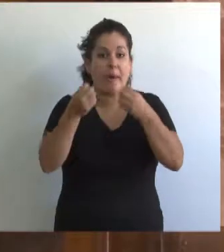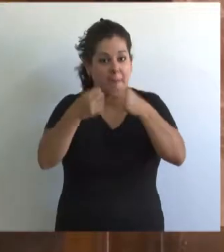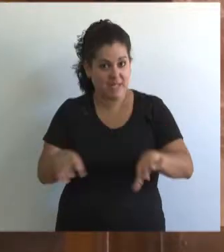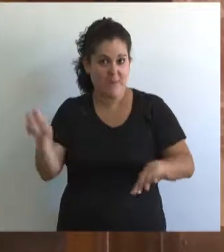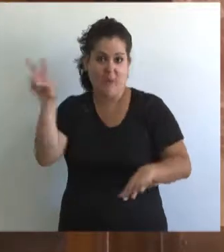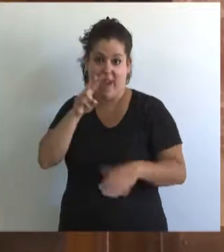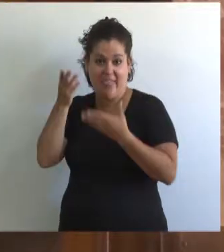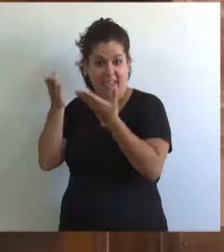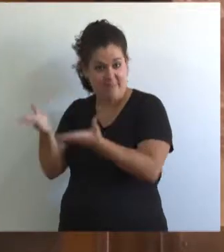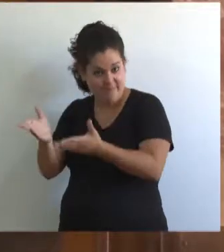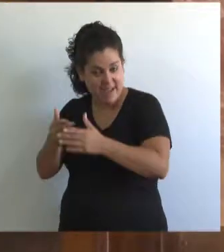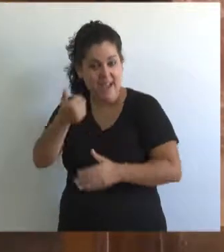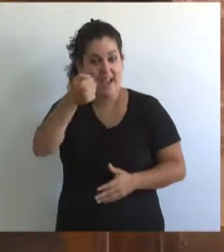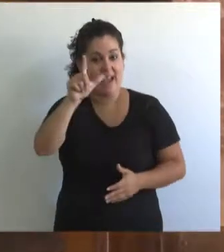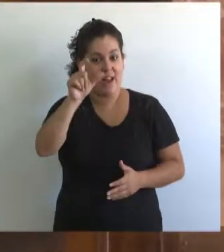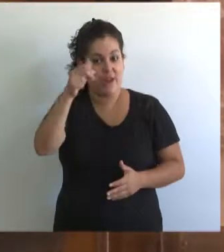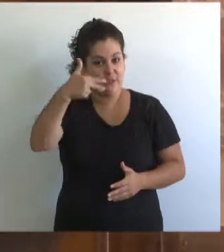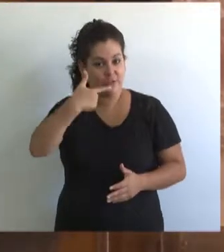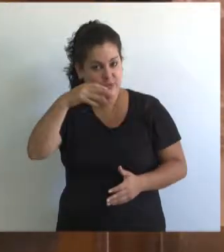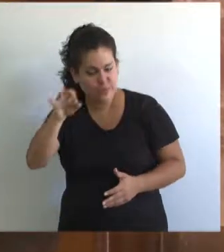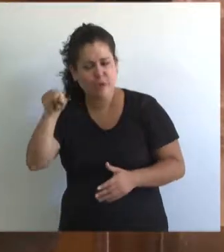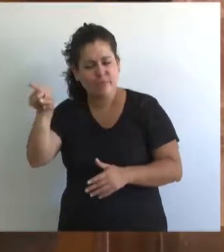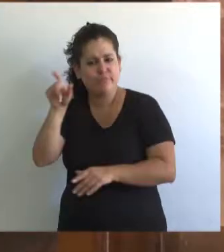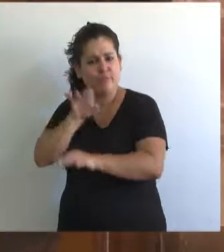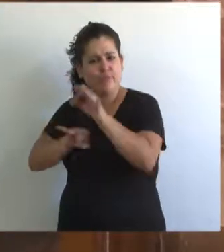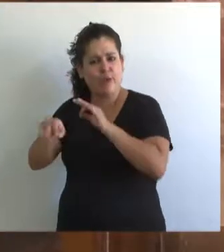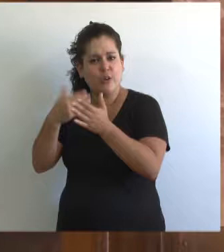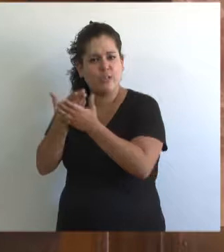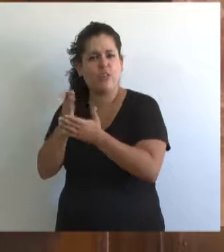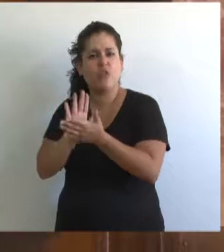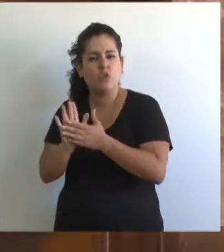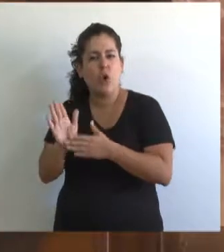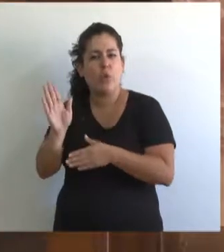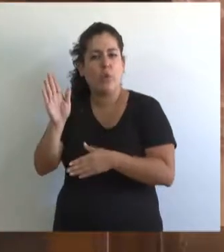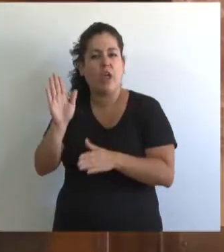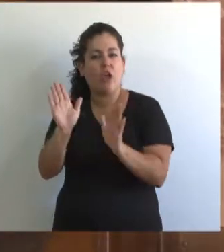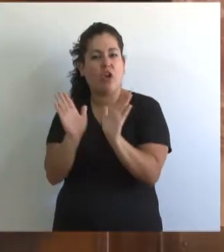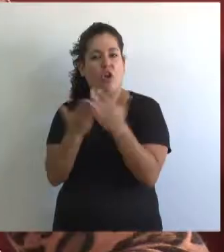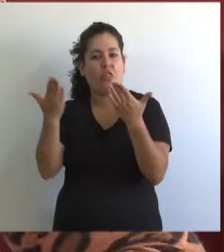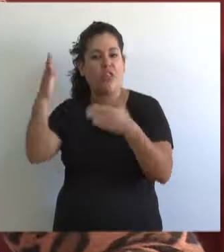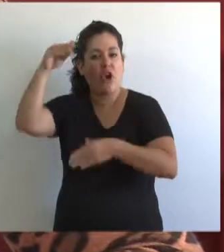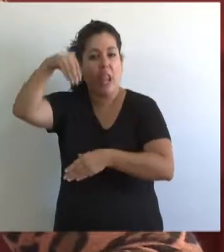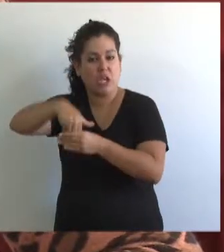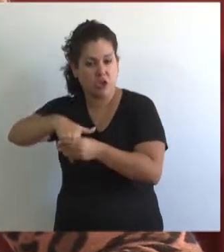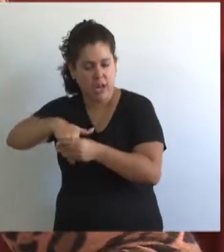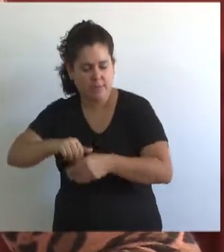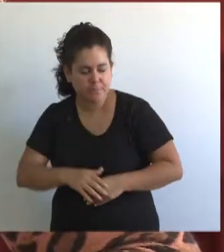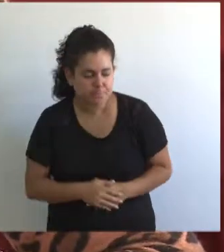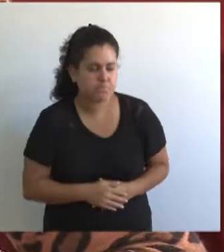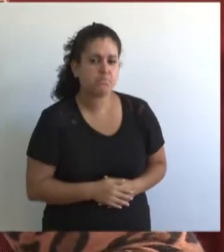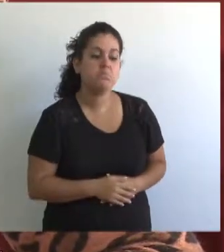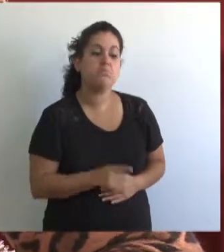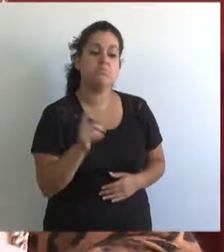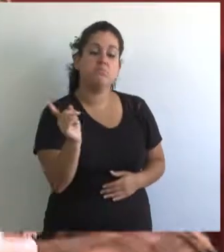les parece bien, con la dama, con María Luz Alonso y este proyecto de Código Electoral Nacional. A ver, María Luz, ¿de qué se trata?